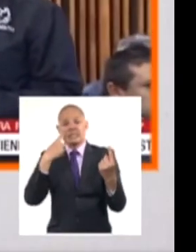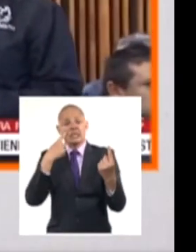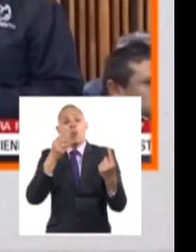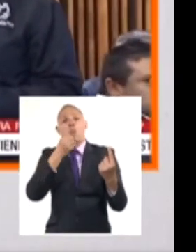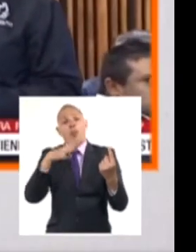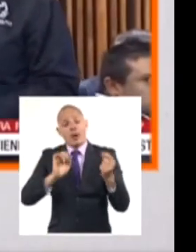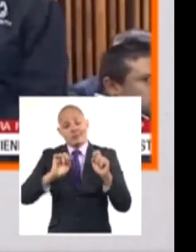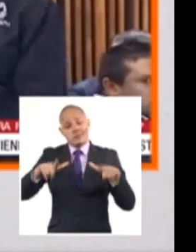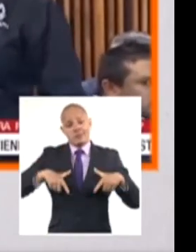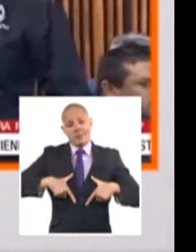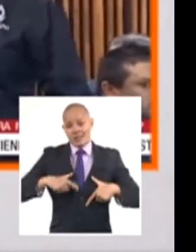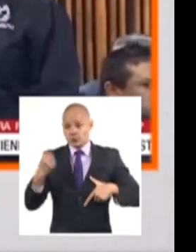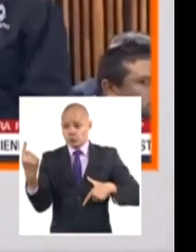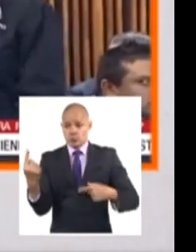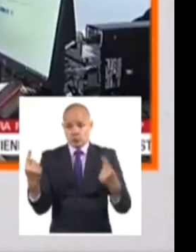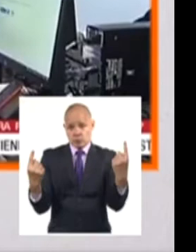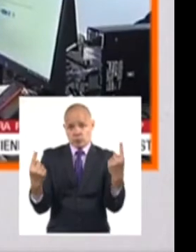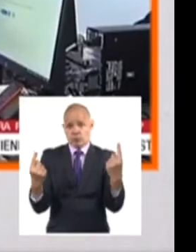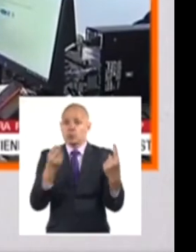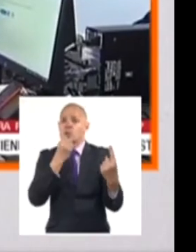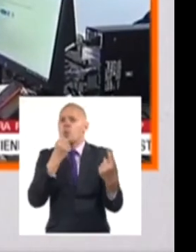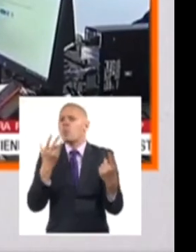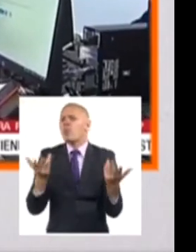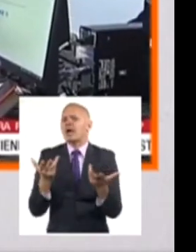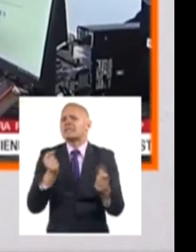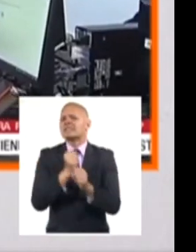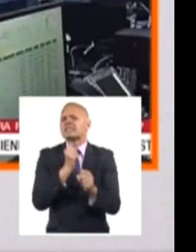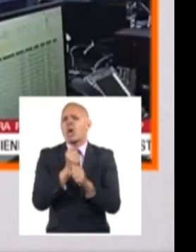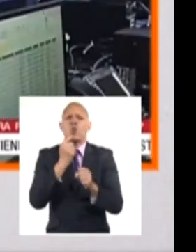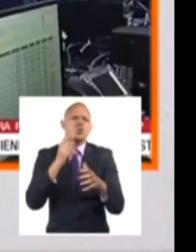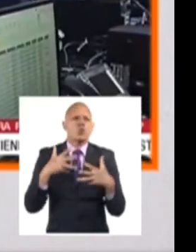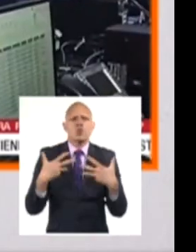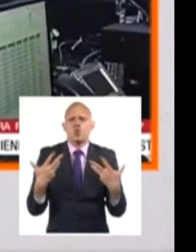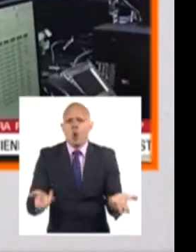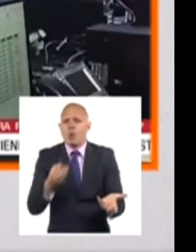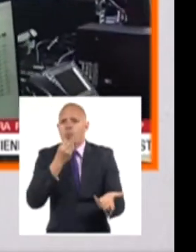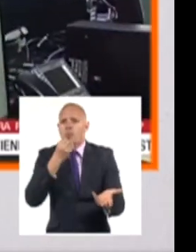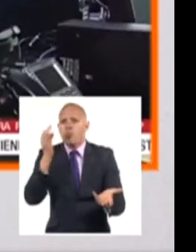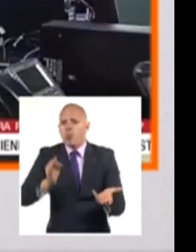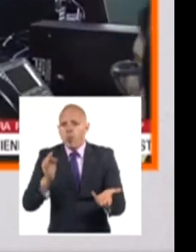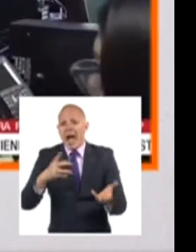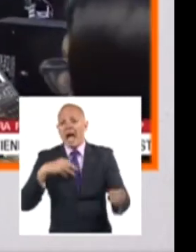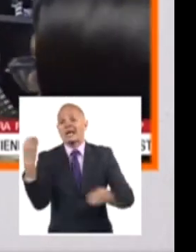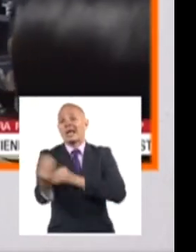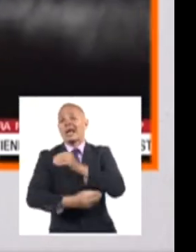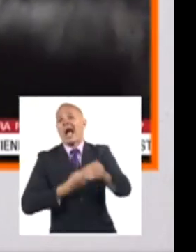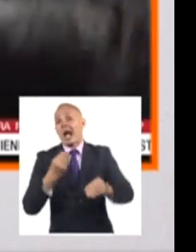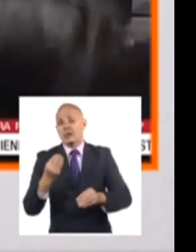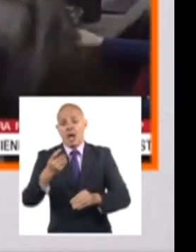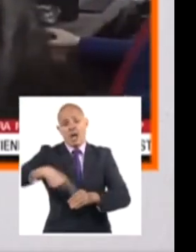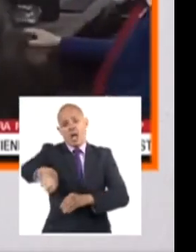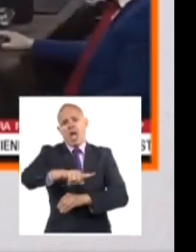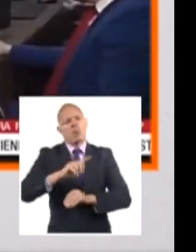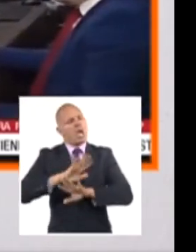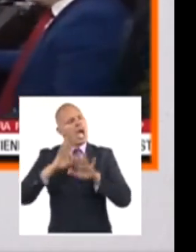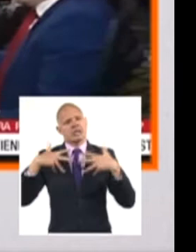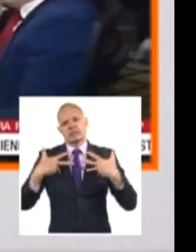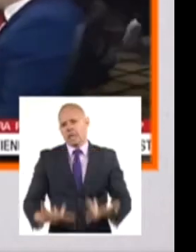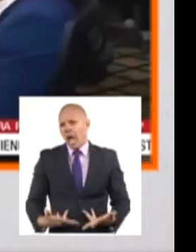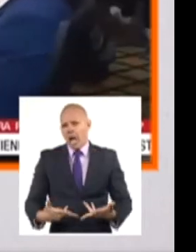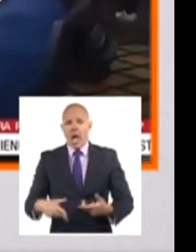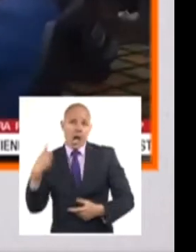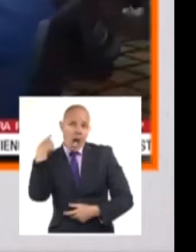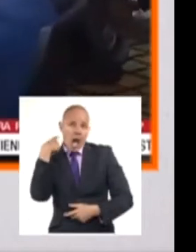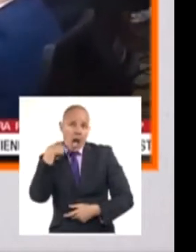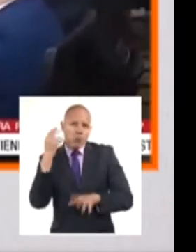producir o van a trabajar o van a agregar o van a conseguir el cambio que ellas están esperando y es ahí yo pienso